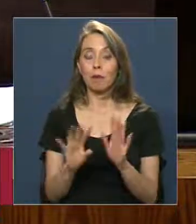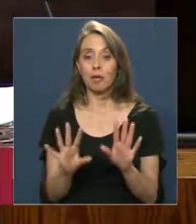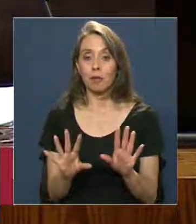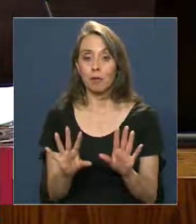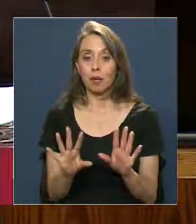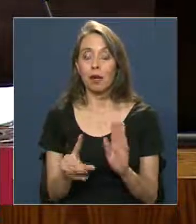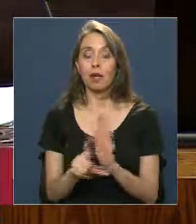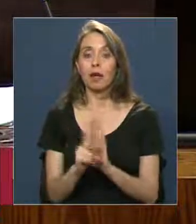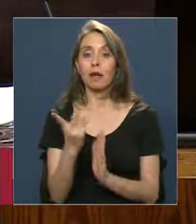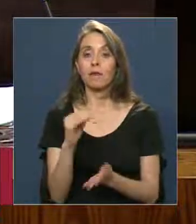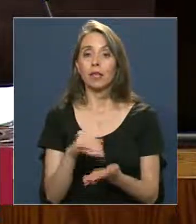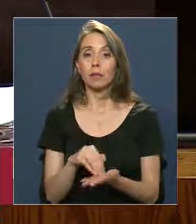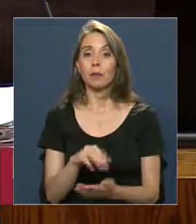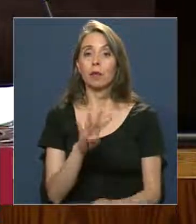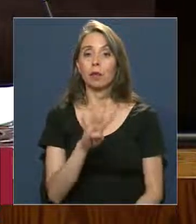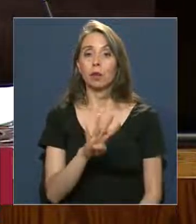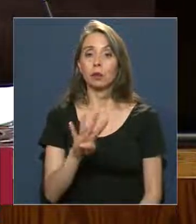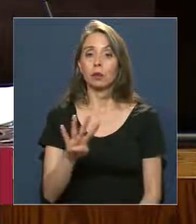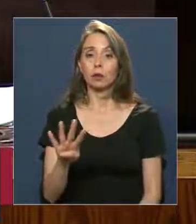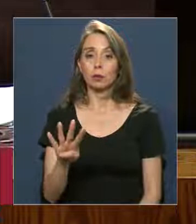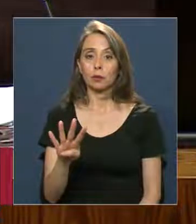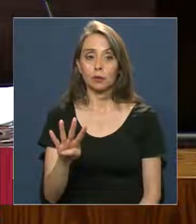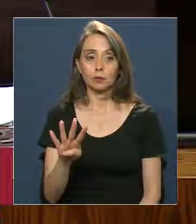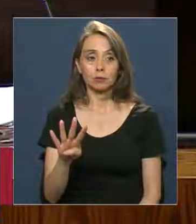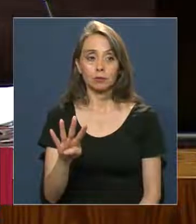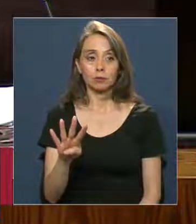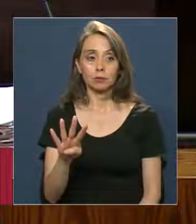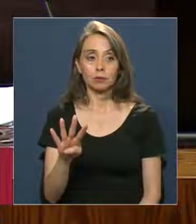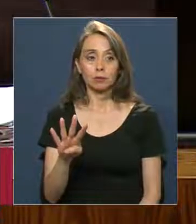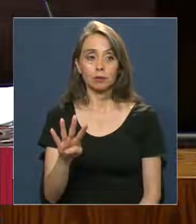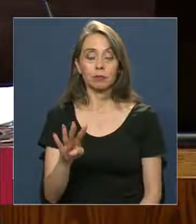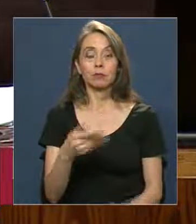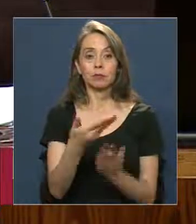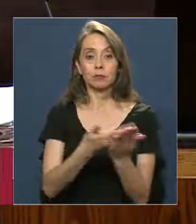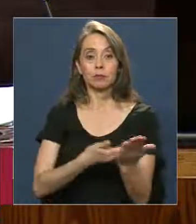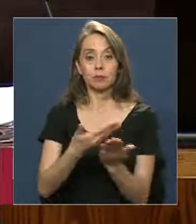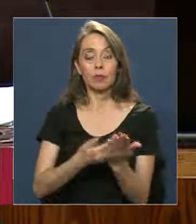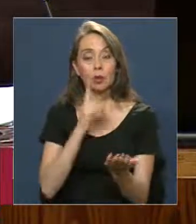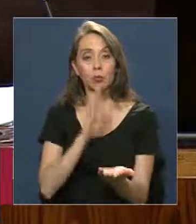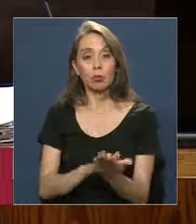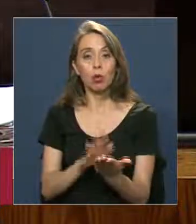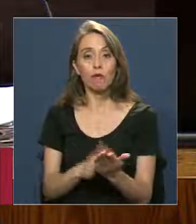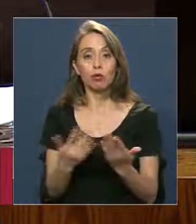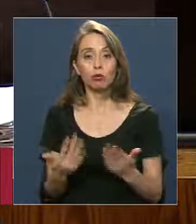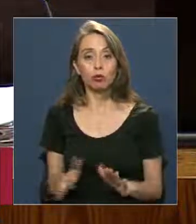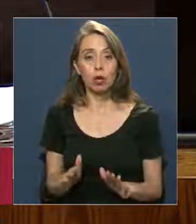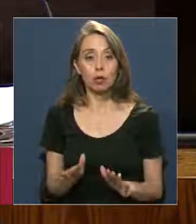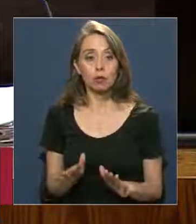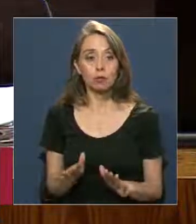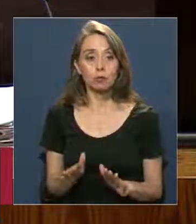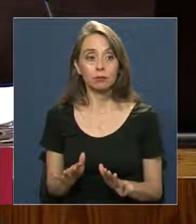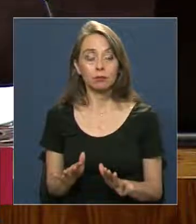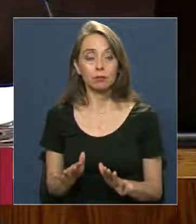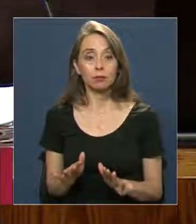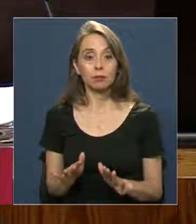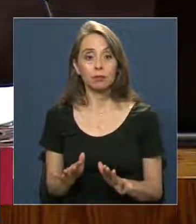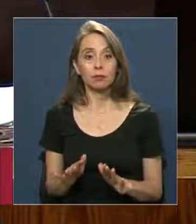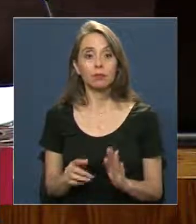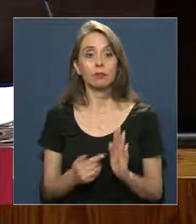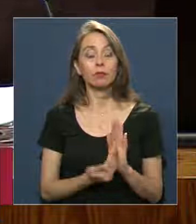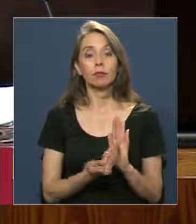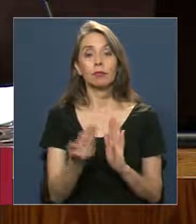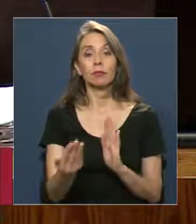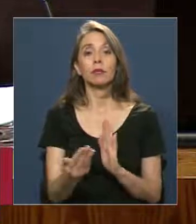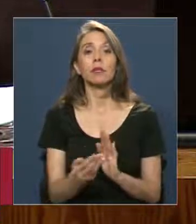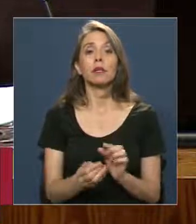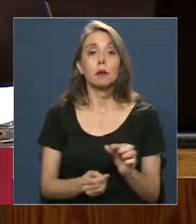en la ley 20.444. Por lo tanto, son instrumentos probados que van en directo beneficio de las